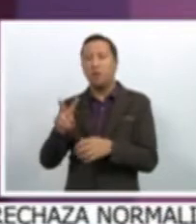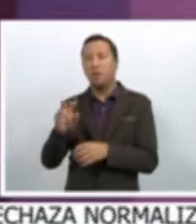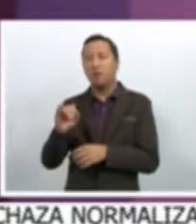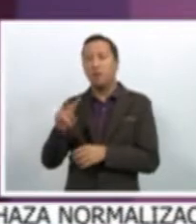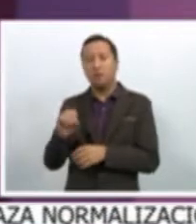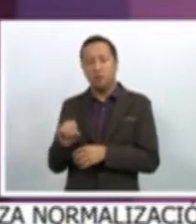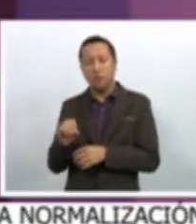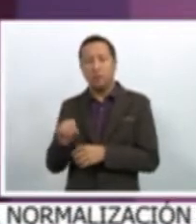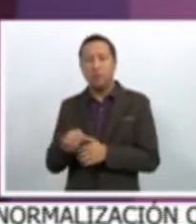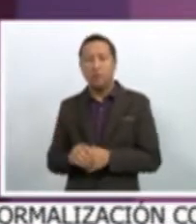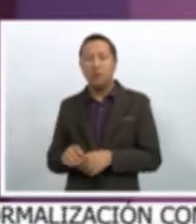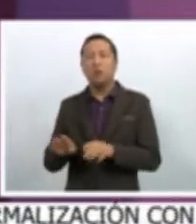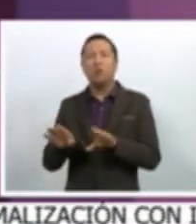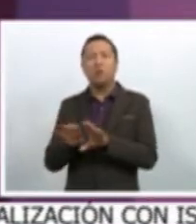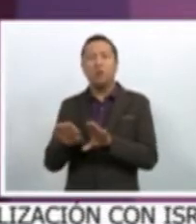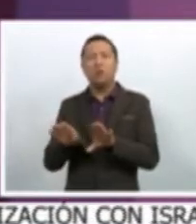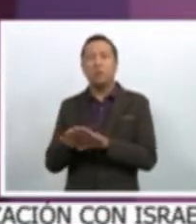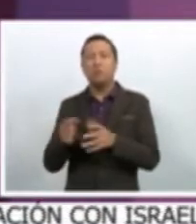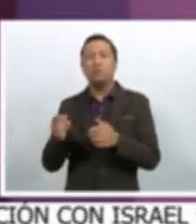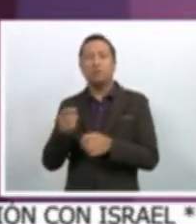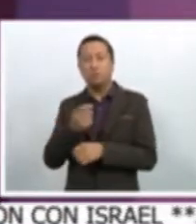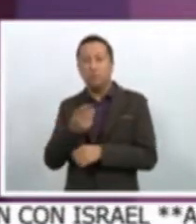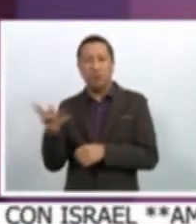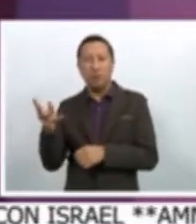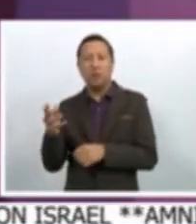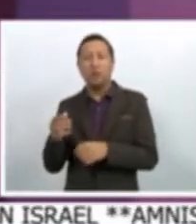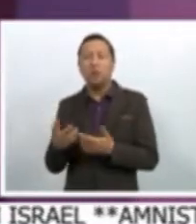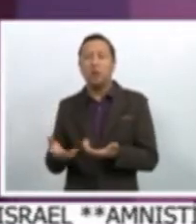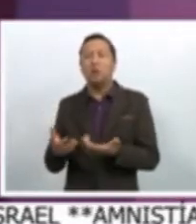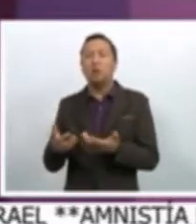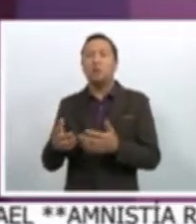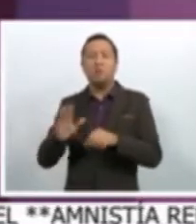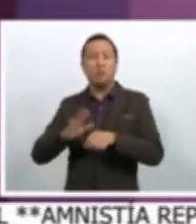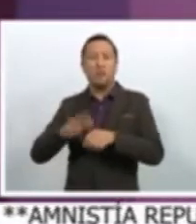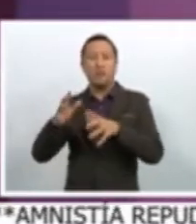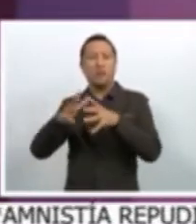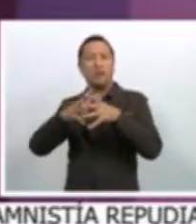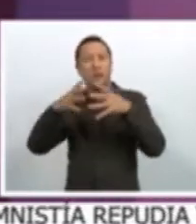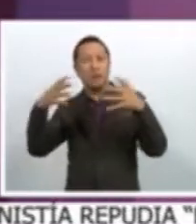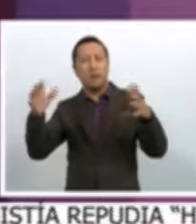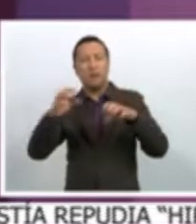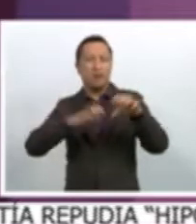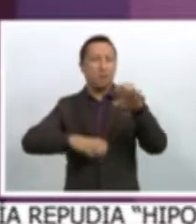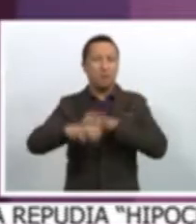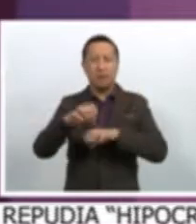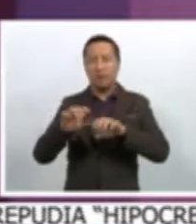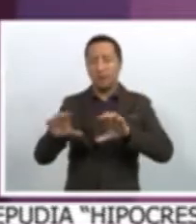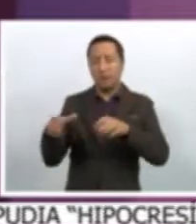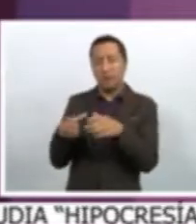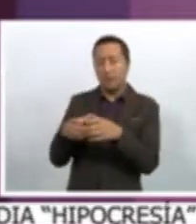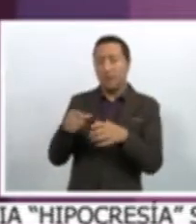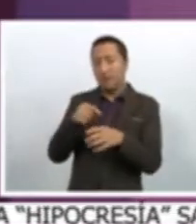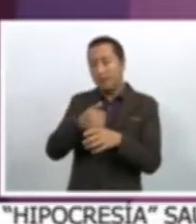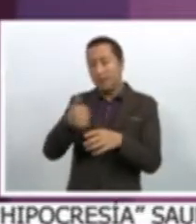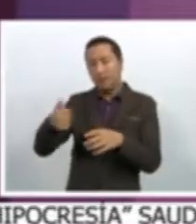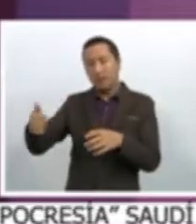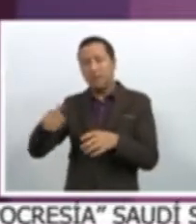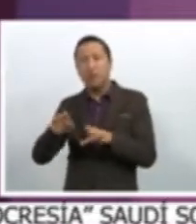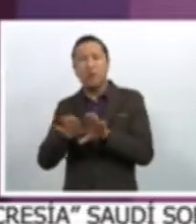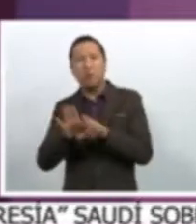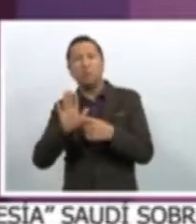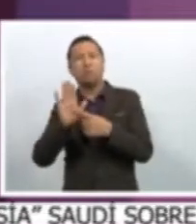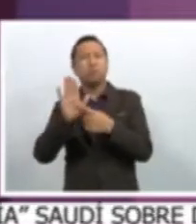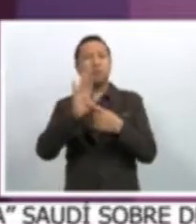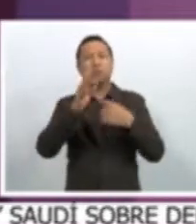construcción, el cómo le pueden vender a los grandes corporativos, cuáles son las deficiencias de los proyectos, qué tienen que mejorar. Entonces, este acompañamiento